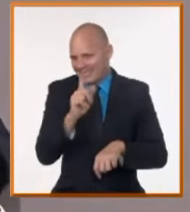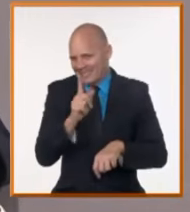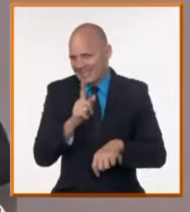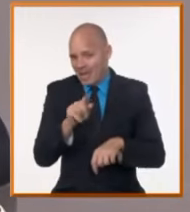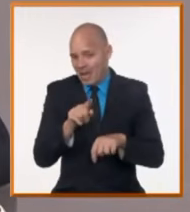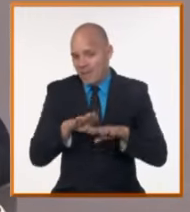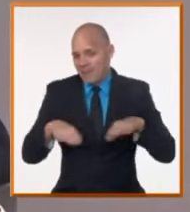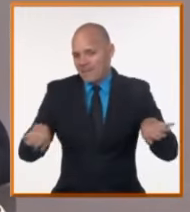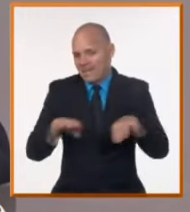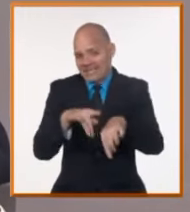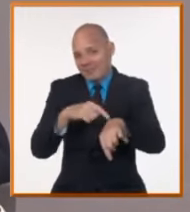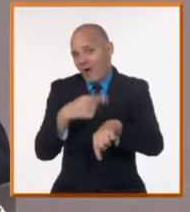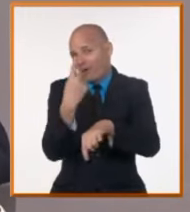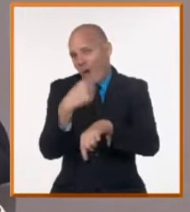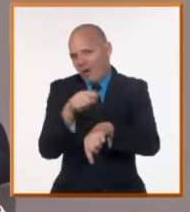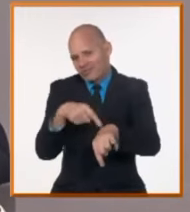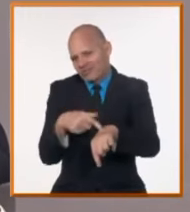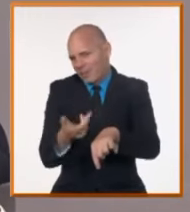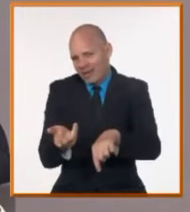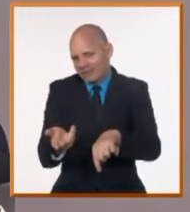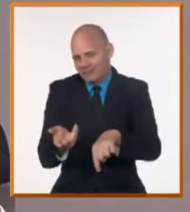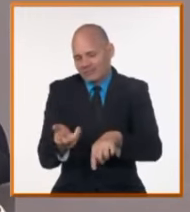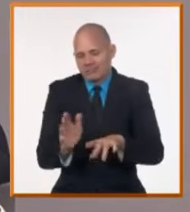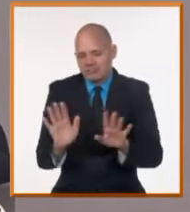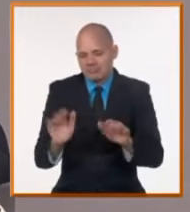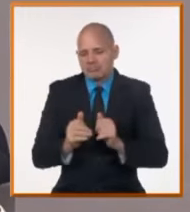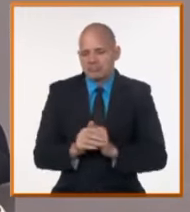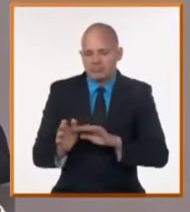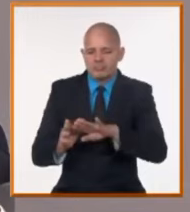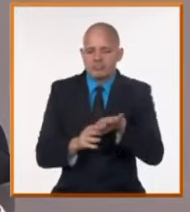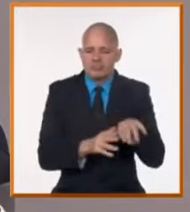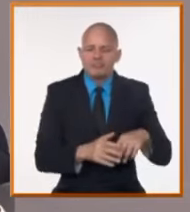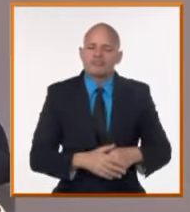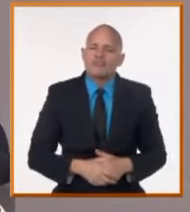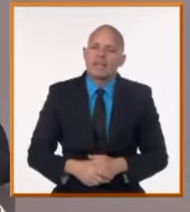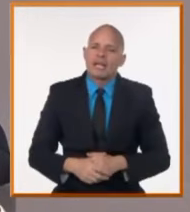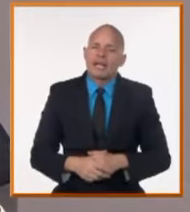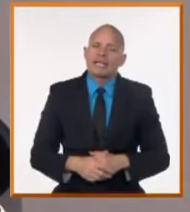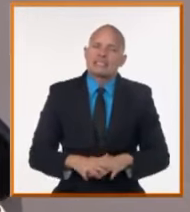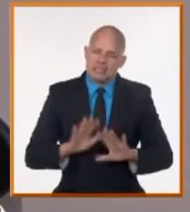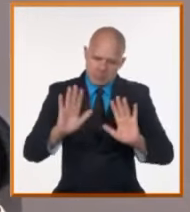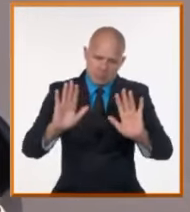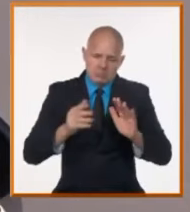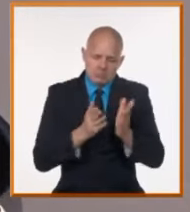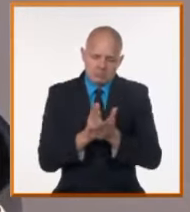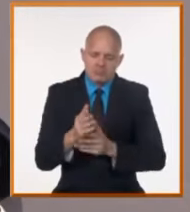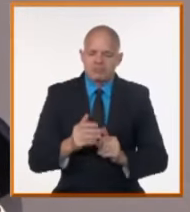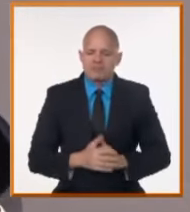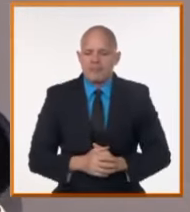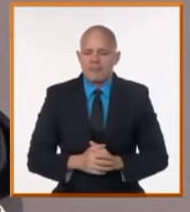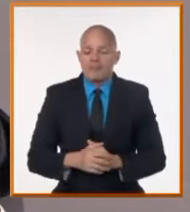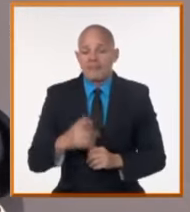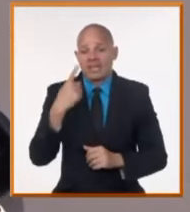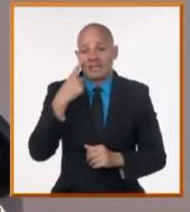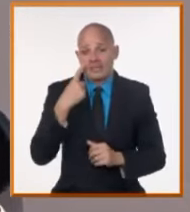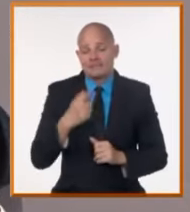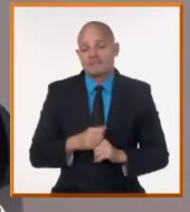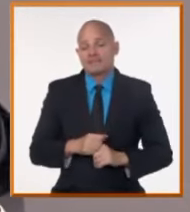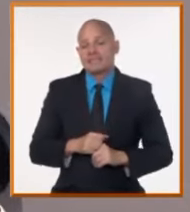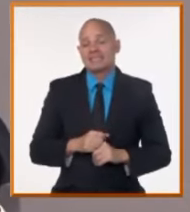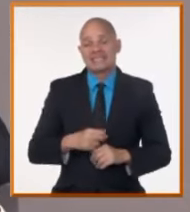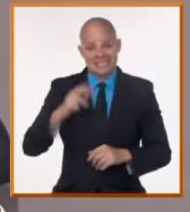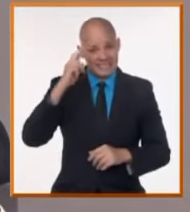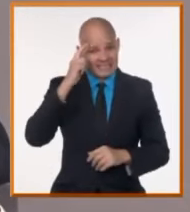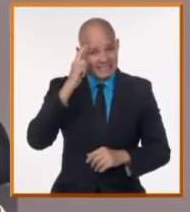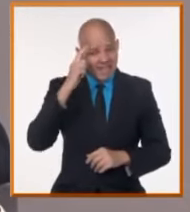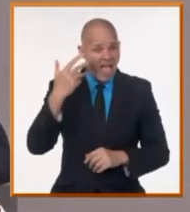que ante todo lo que hay que ubicar rápidamente es que el triunfo de la Revolución Cubana tiene lugar en pleno periodo de Guerra Fría. Sí,